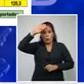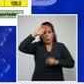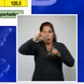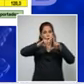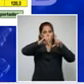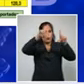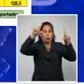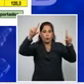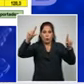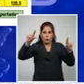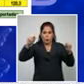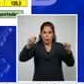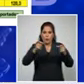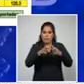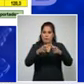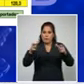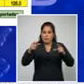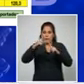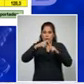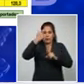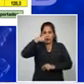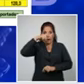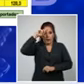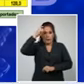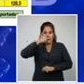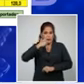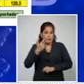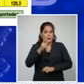su tasa de incidencia a